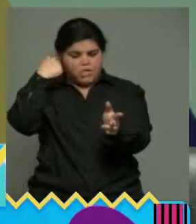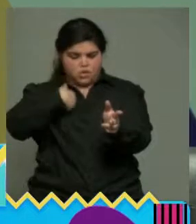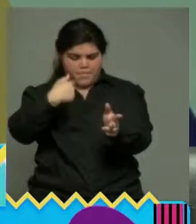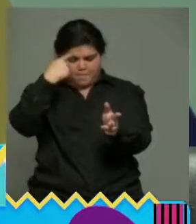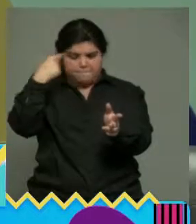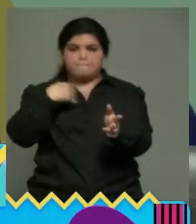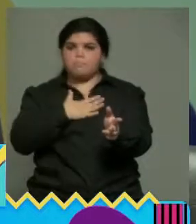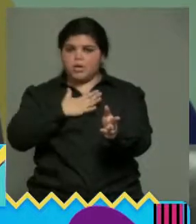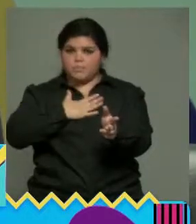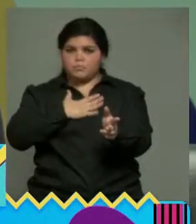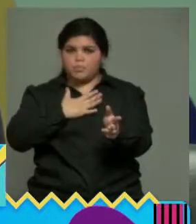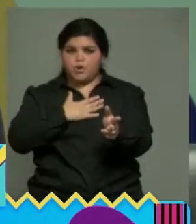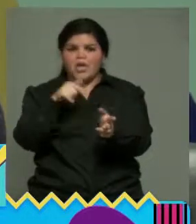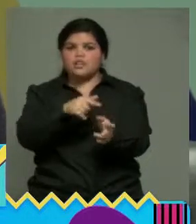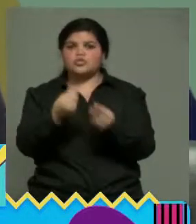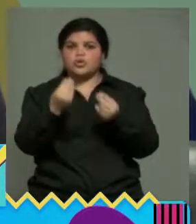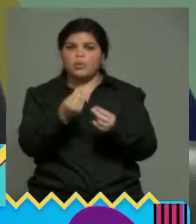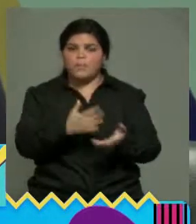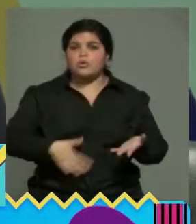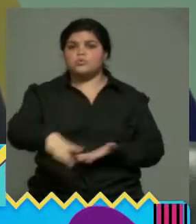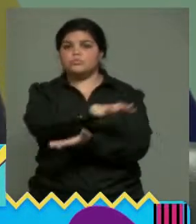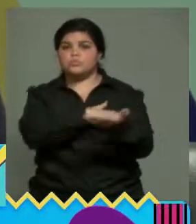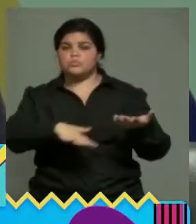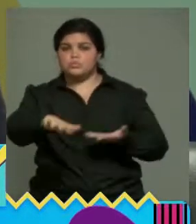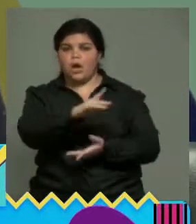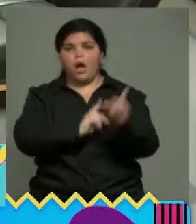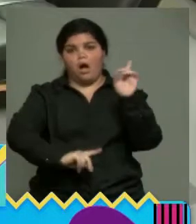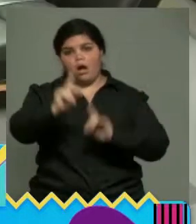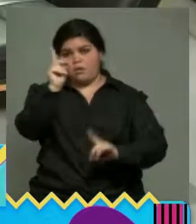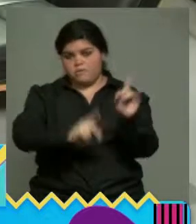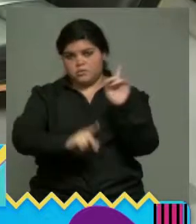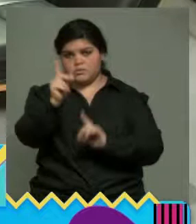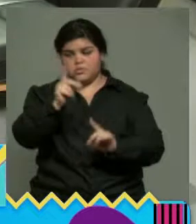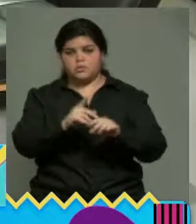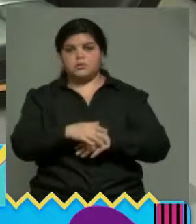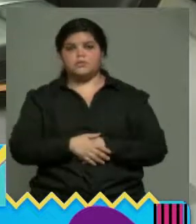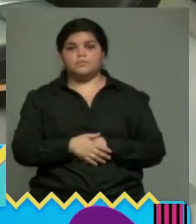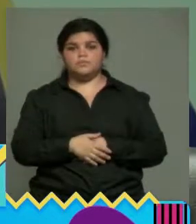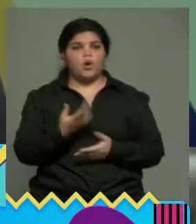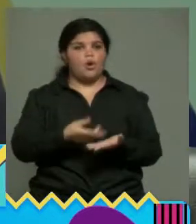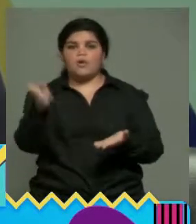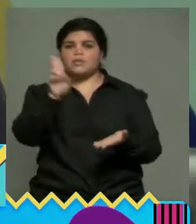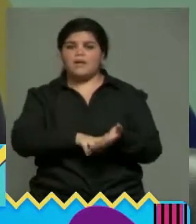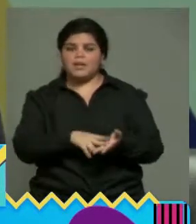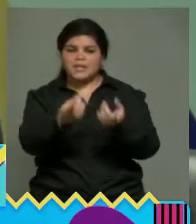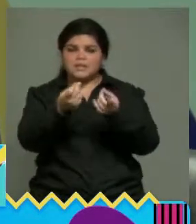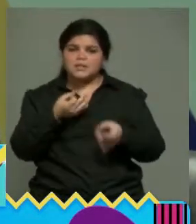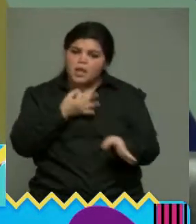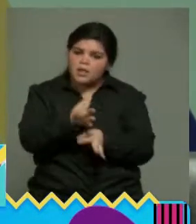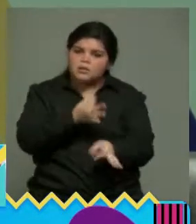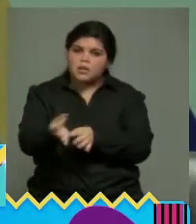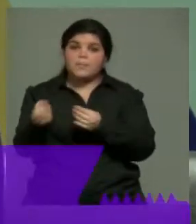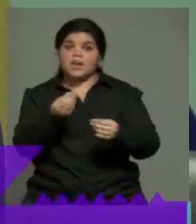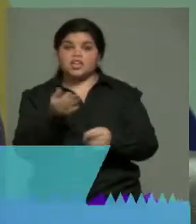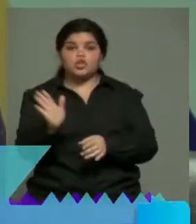muestra también un comportamiento social que en algún aspecto debemos volver a corregirlo. ¿Para qué? Para que todos vivamos más cómodos o para